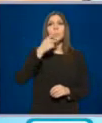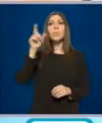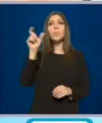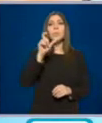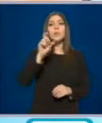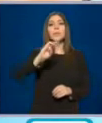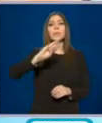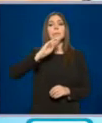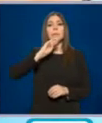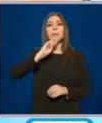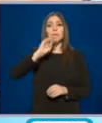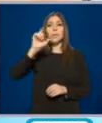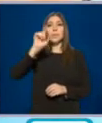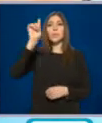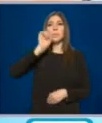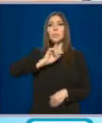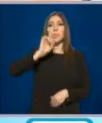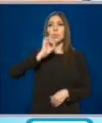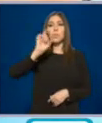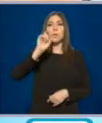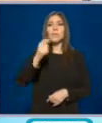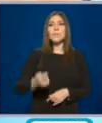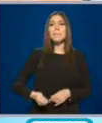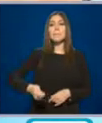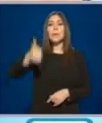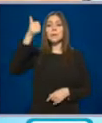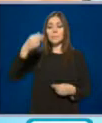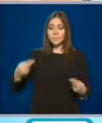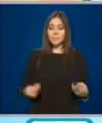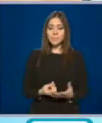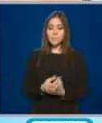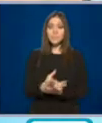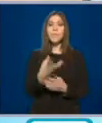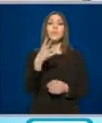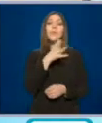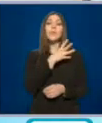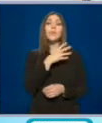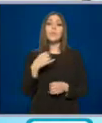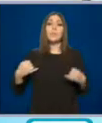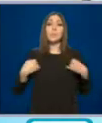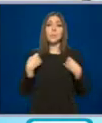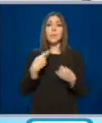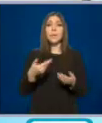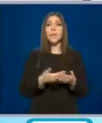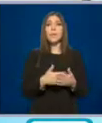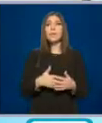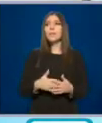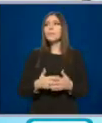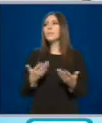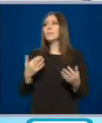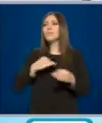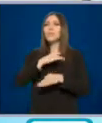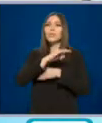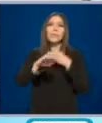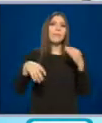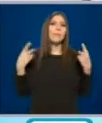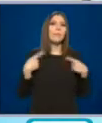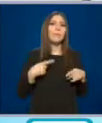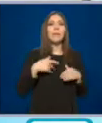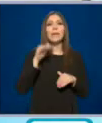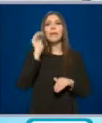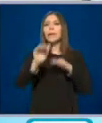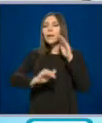una mujer, y sobre todo cuando es primeriza y es joven, tiene a su bebé, toda la humanidad se quiere dedicar dar a